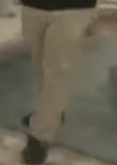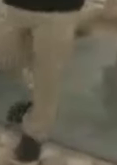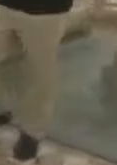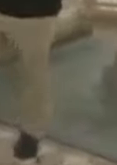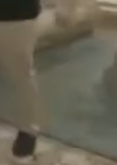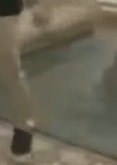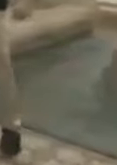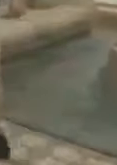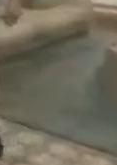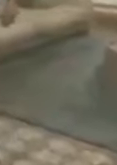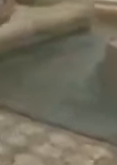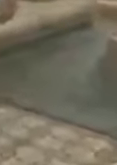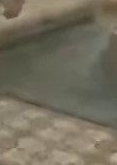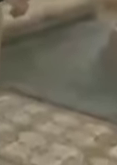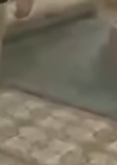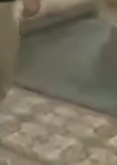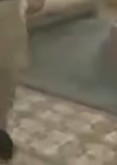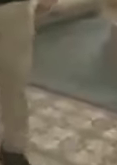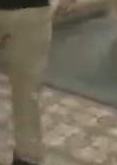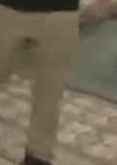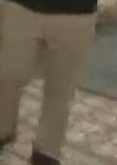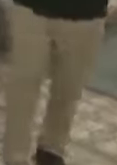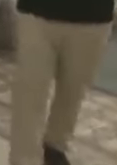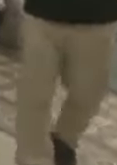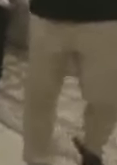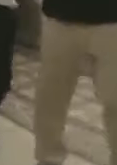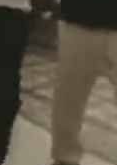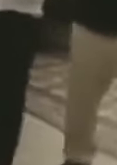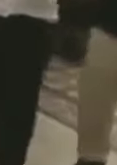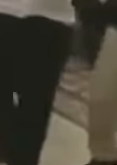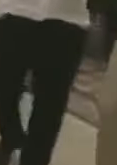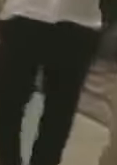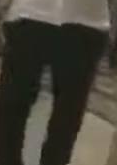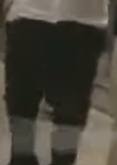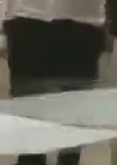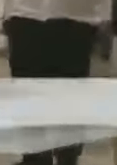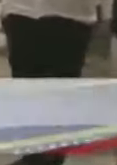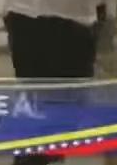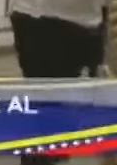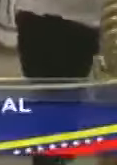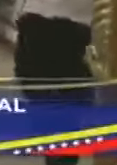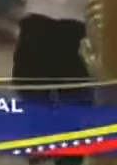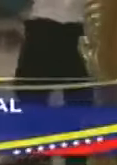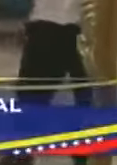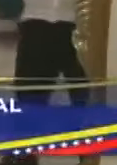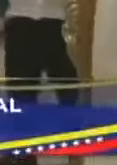estos 1.280 días en que estuvo en cautiverio, y que ha sido entonces hoy